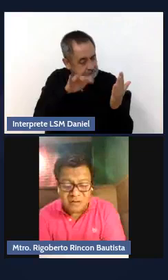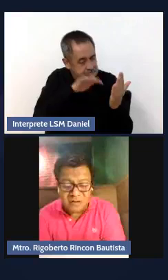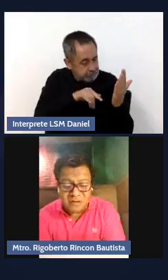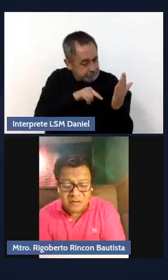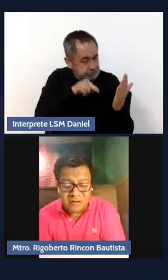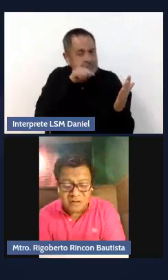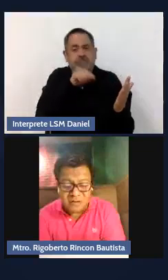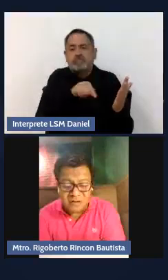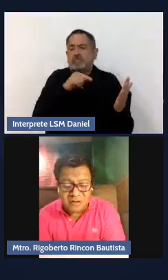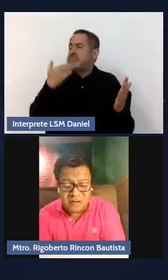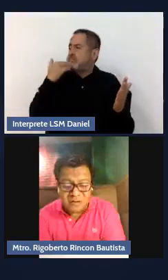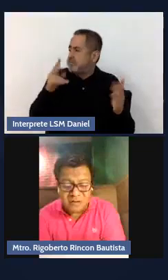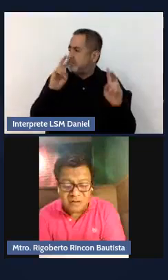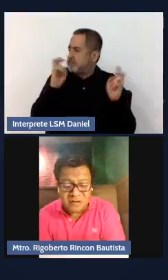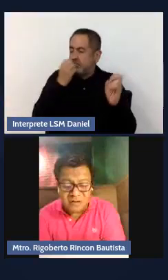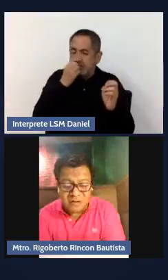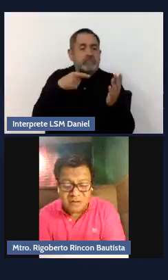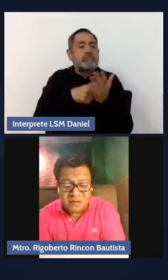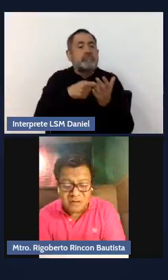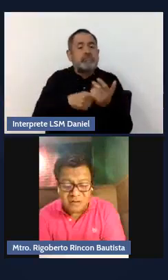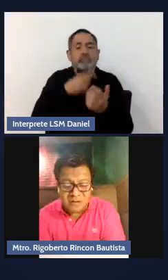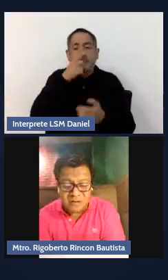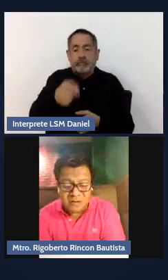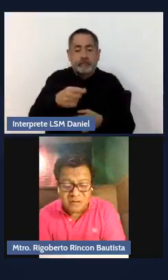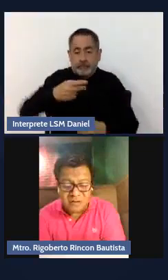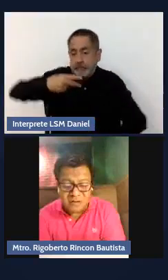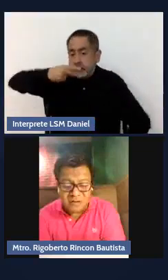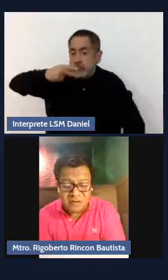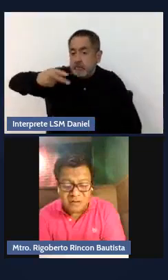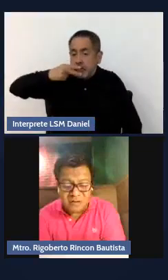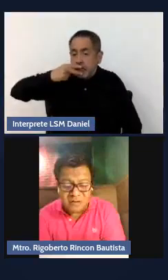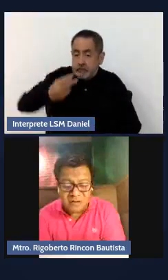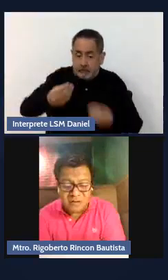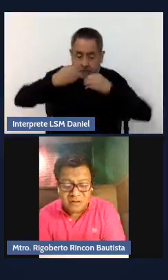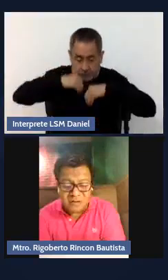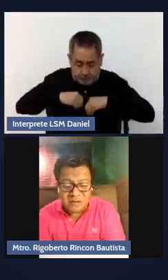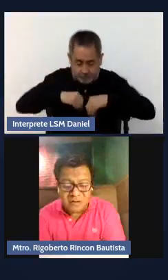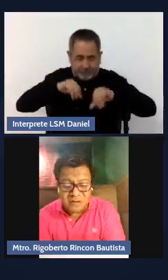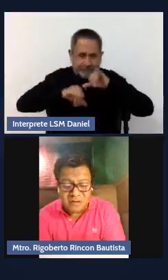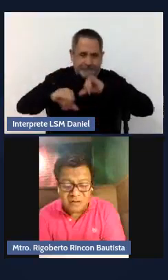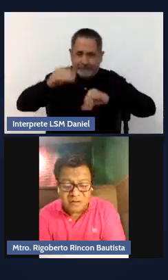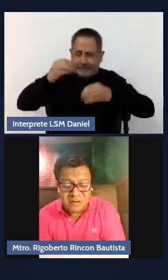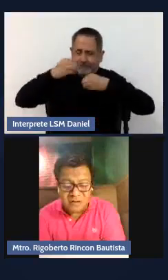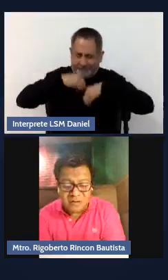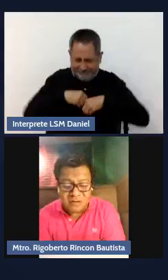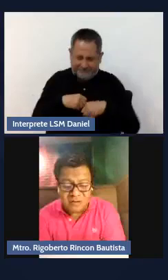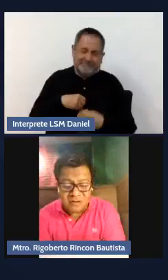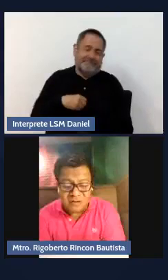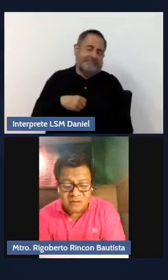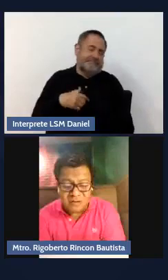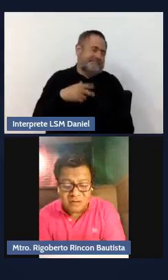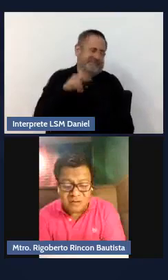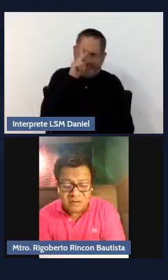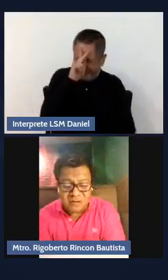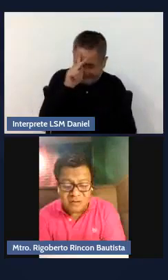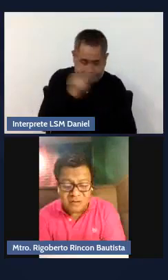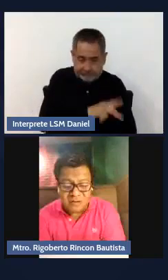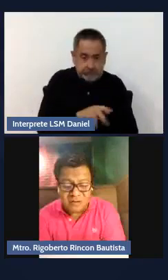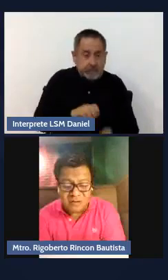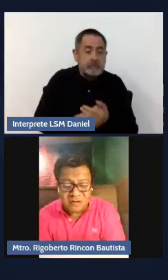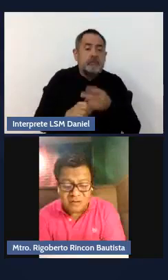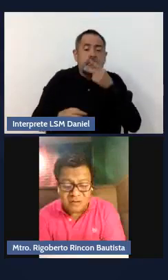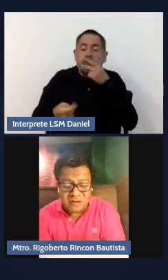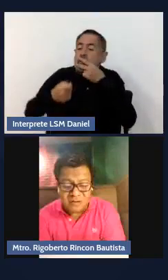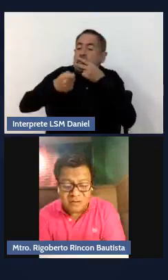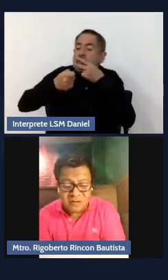de las reacciones químicas que contiene el tabaco. Una cosa es la reacción química al momento de que yo enciendo el tabaco